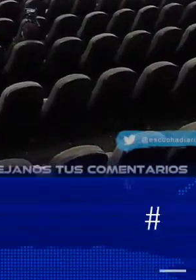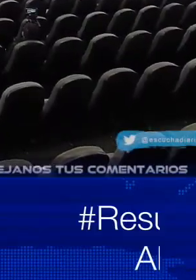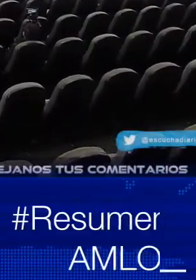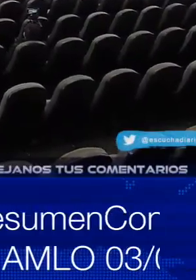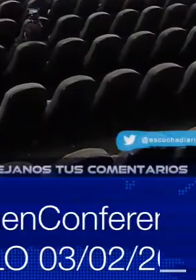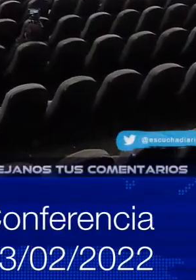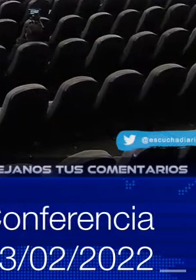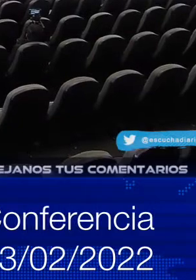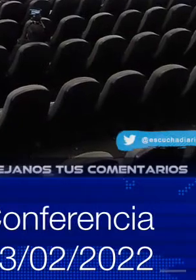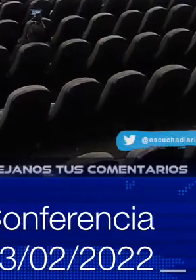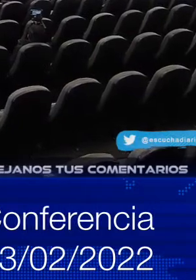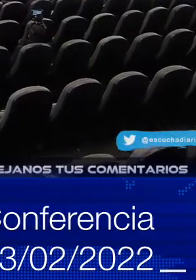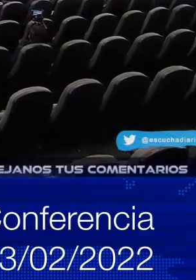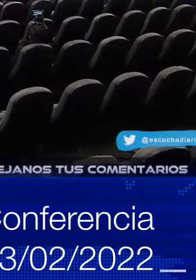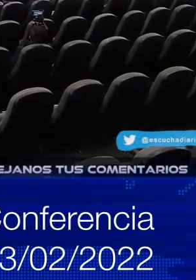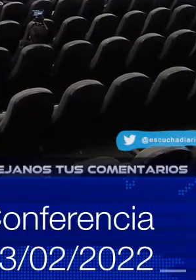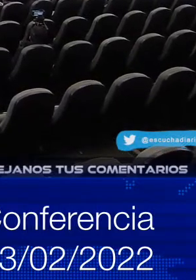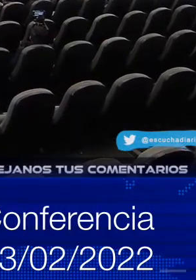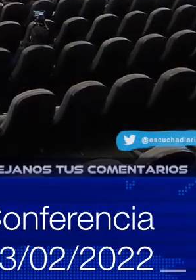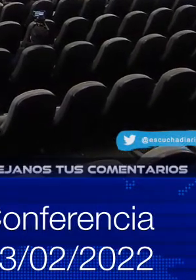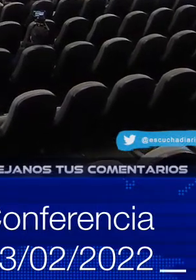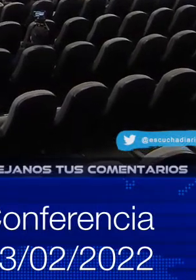Pues nos da mucho gusto estar